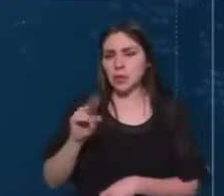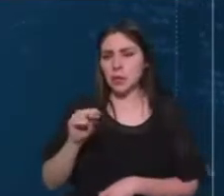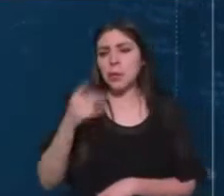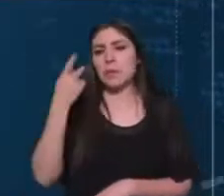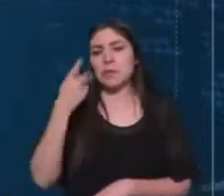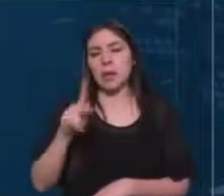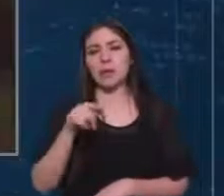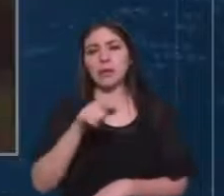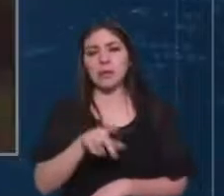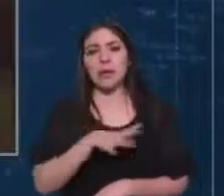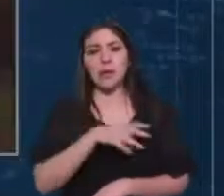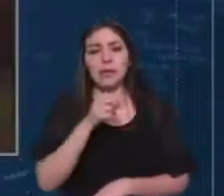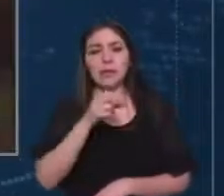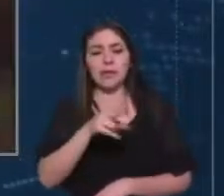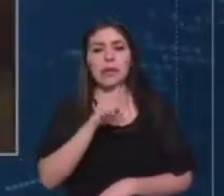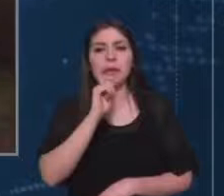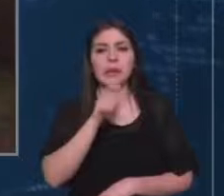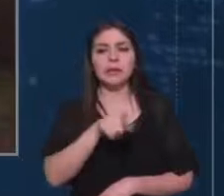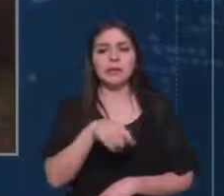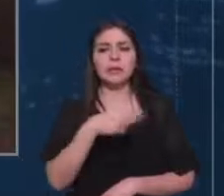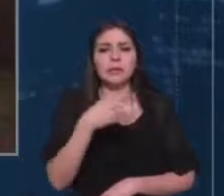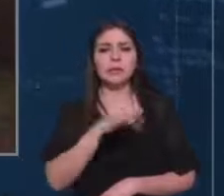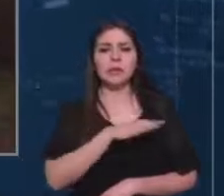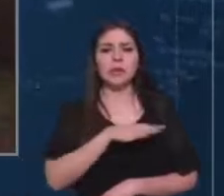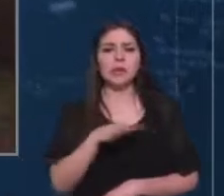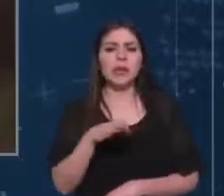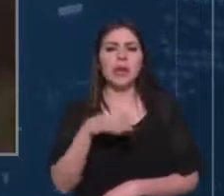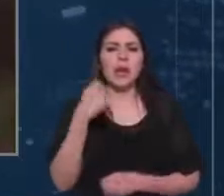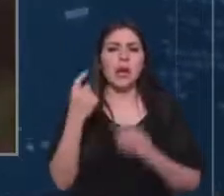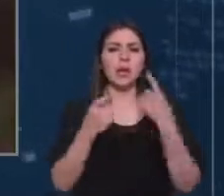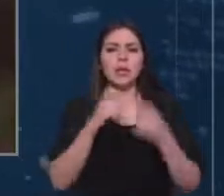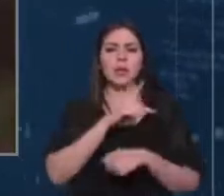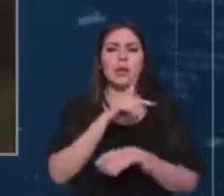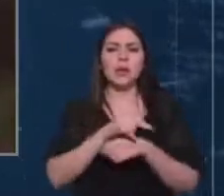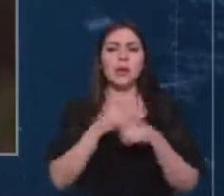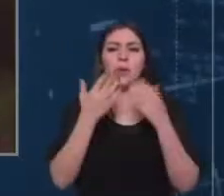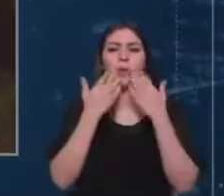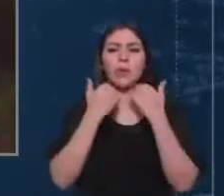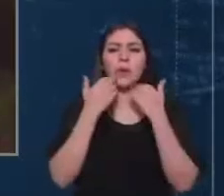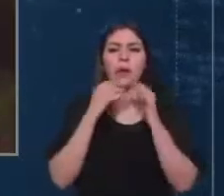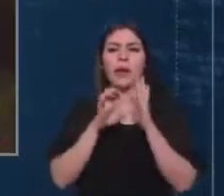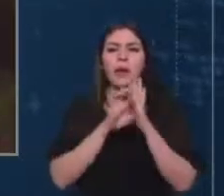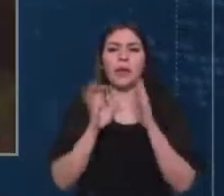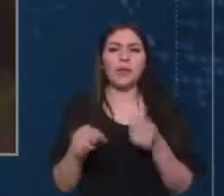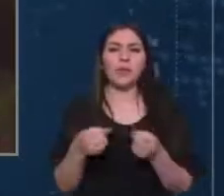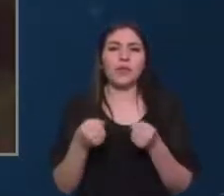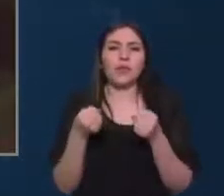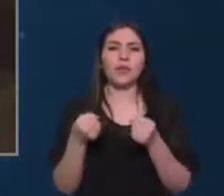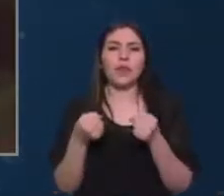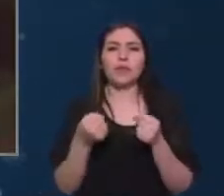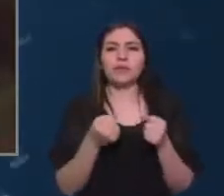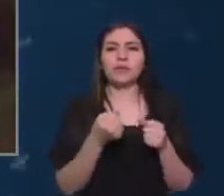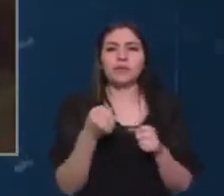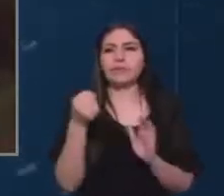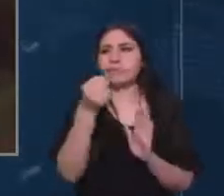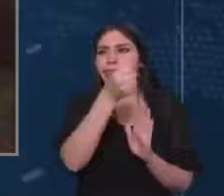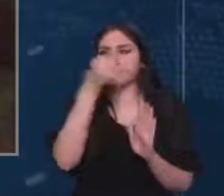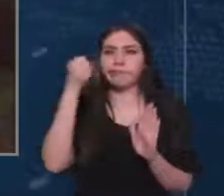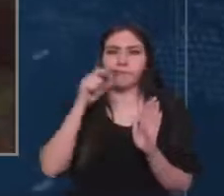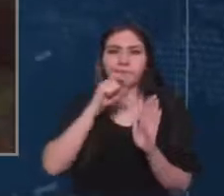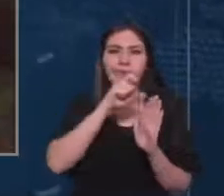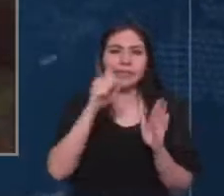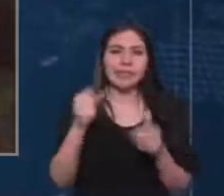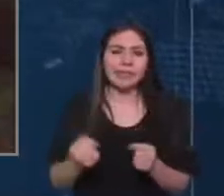la ventaja que sí tiene es que se acopla a países que a lo mejor no tienen la infraestructura de ultracongelación. Entonces, en